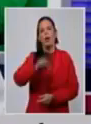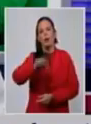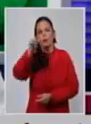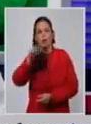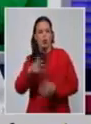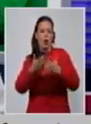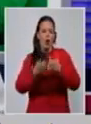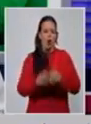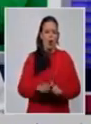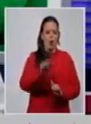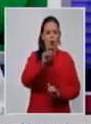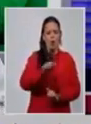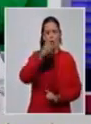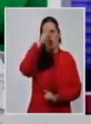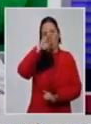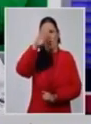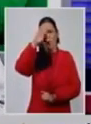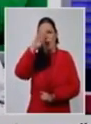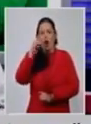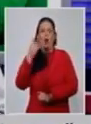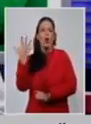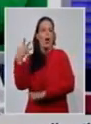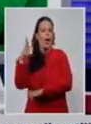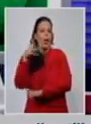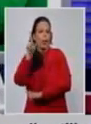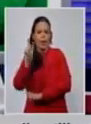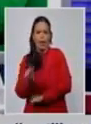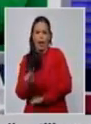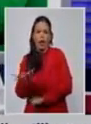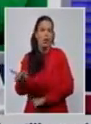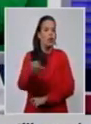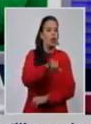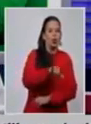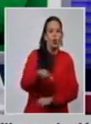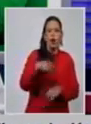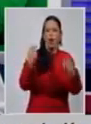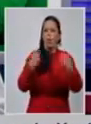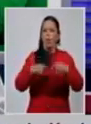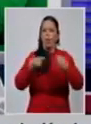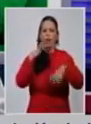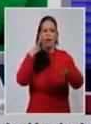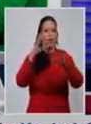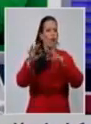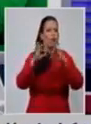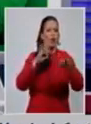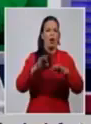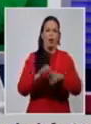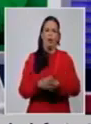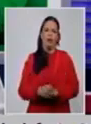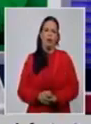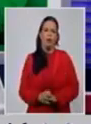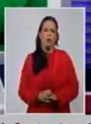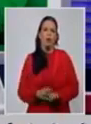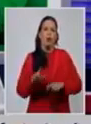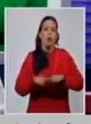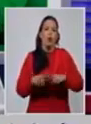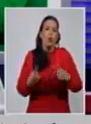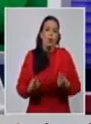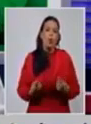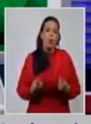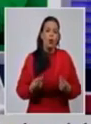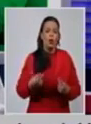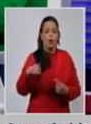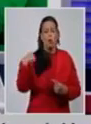bueno, en unos lugares me tengo que cuidar más, otros no. No, cuídate en todos lados, porque lamentablemente tú no sabes quién tiene